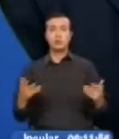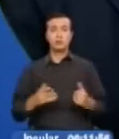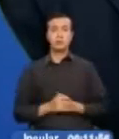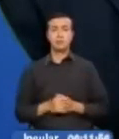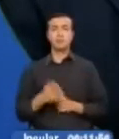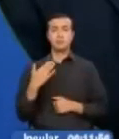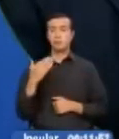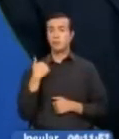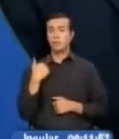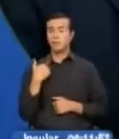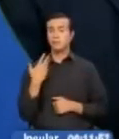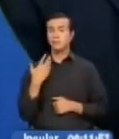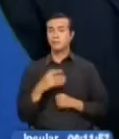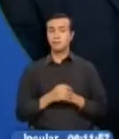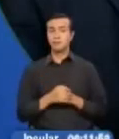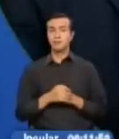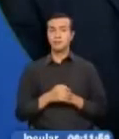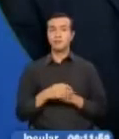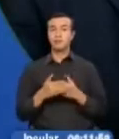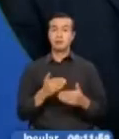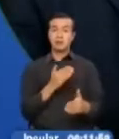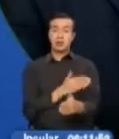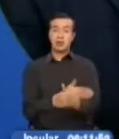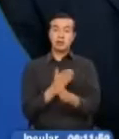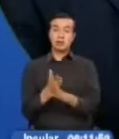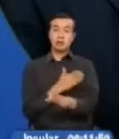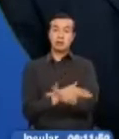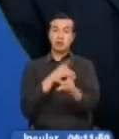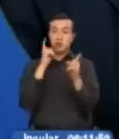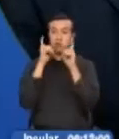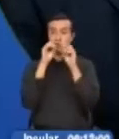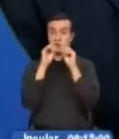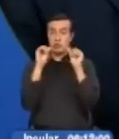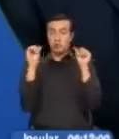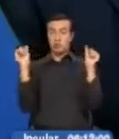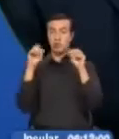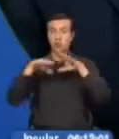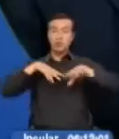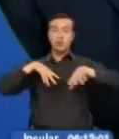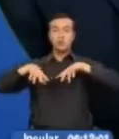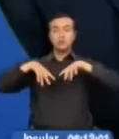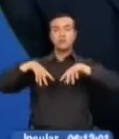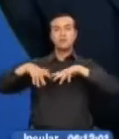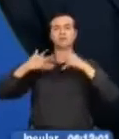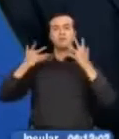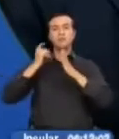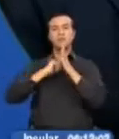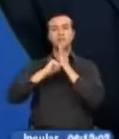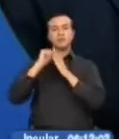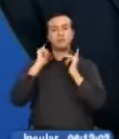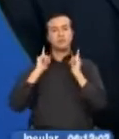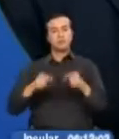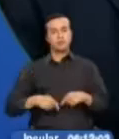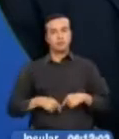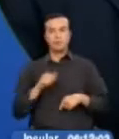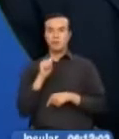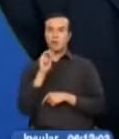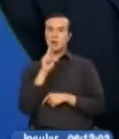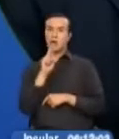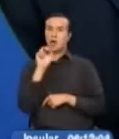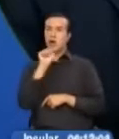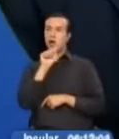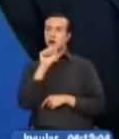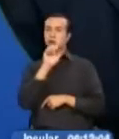sistema de alertas tempranas para el control de la calidad en coordinación con el ministerio de salud y arsa que lo que